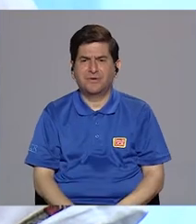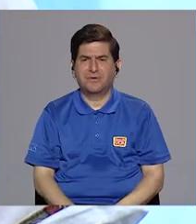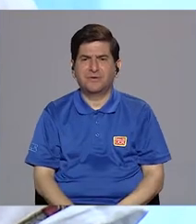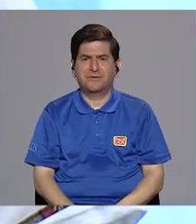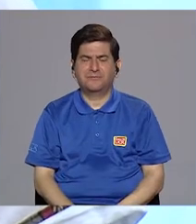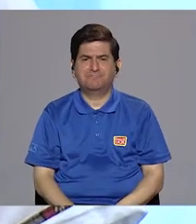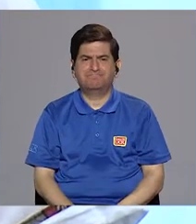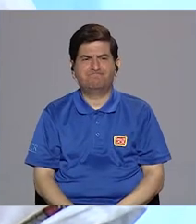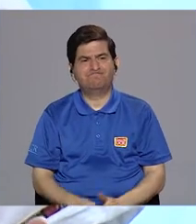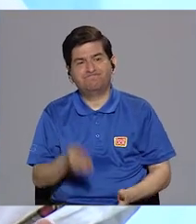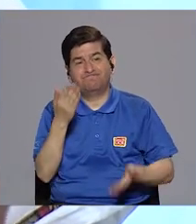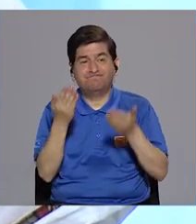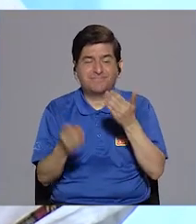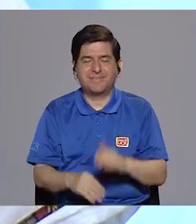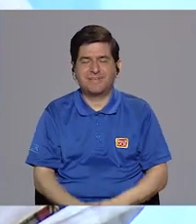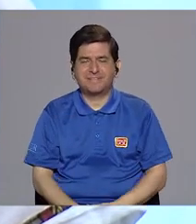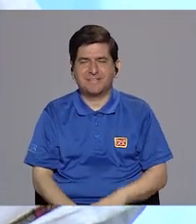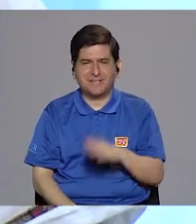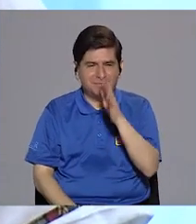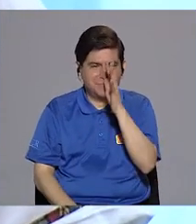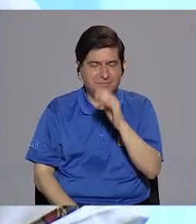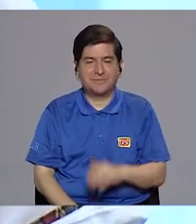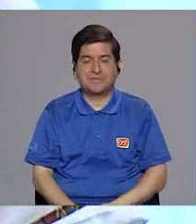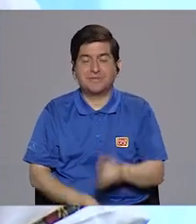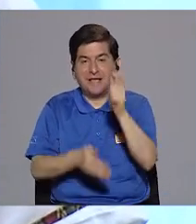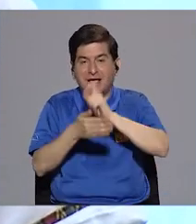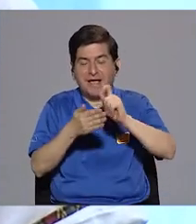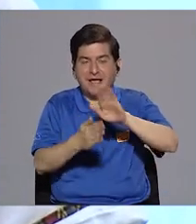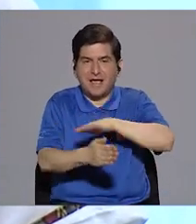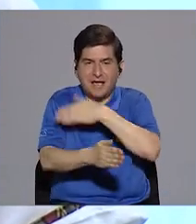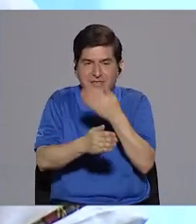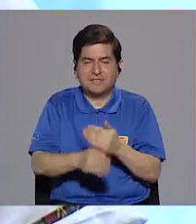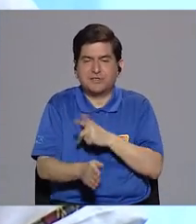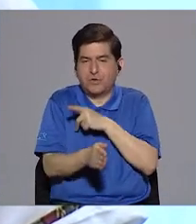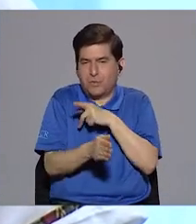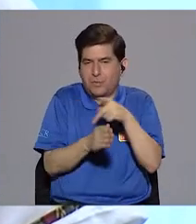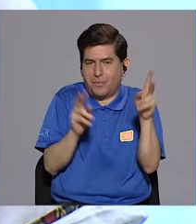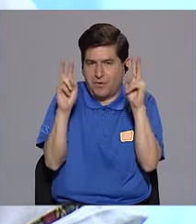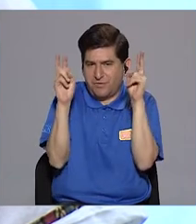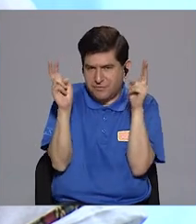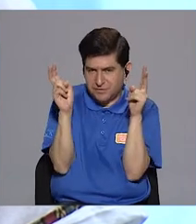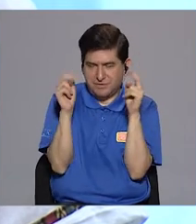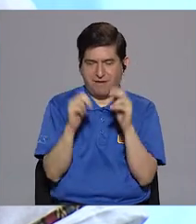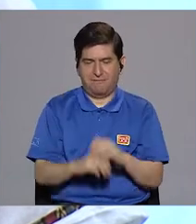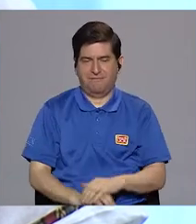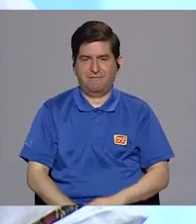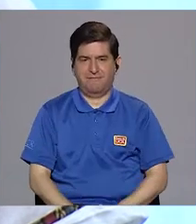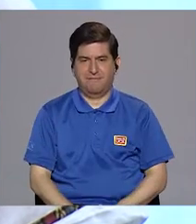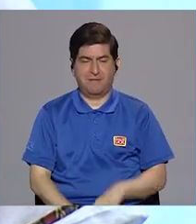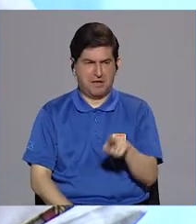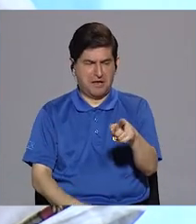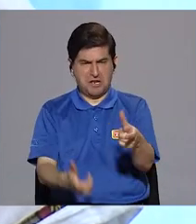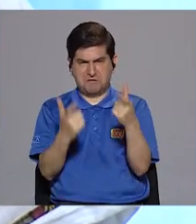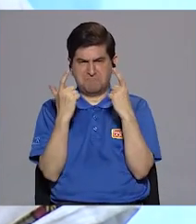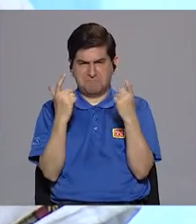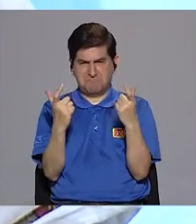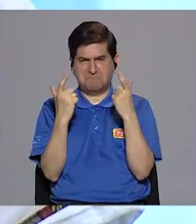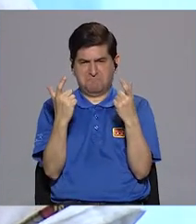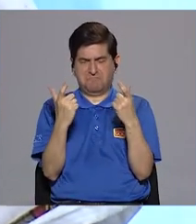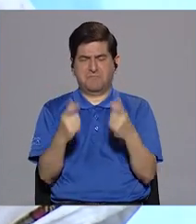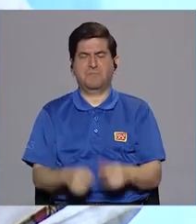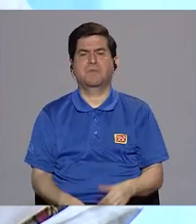un tipo de, con cierta ironía, voy a decirlo ahora, un tipo de compositor que es profesional en ganar